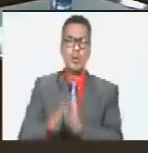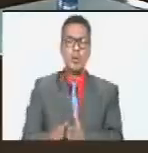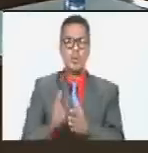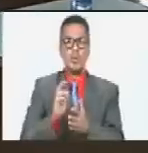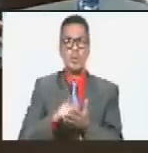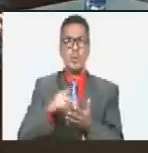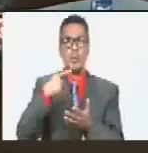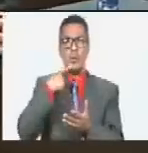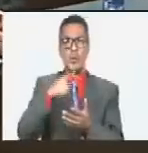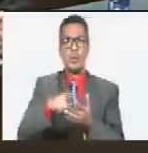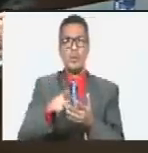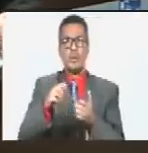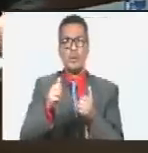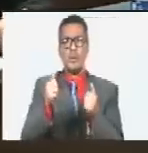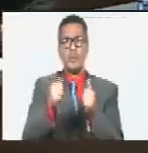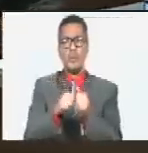piedras.